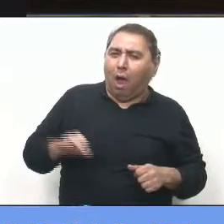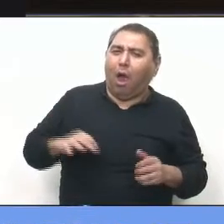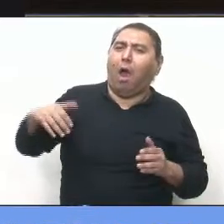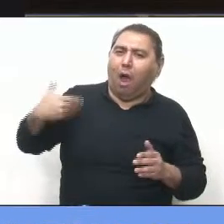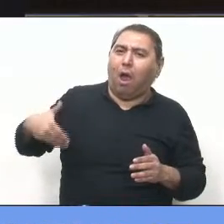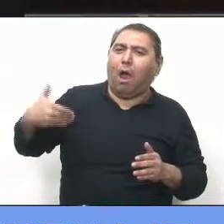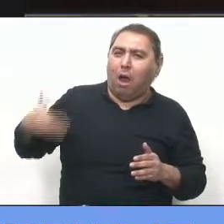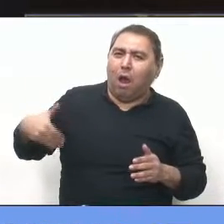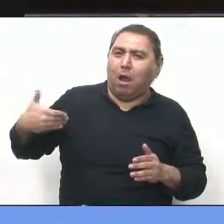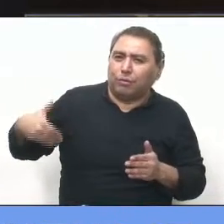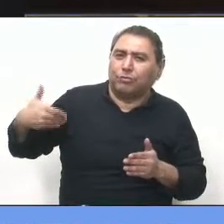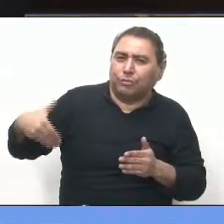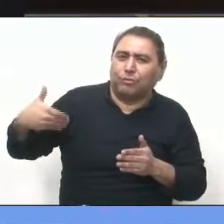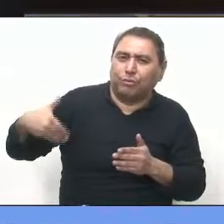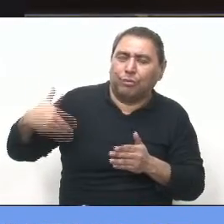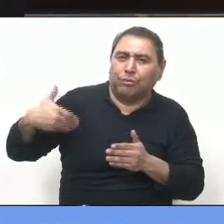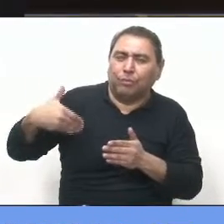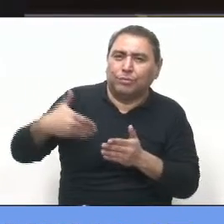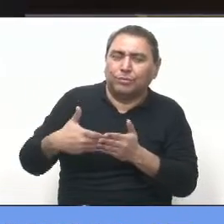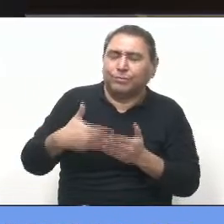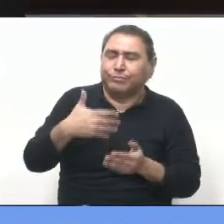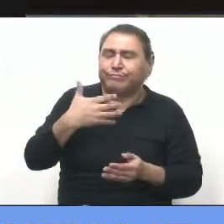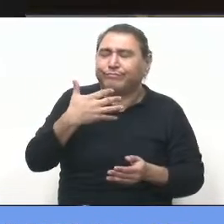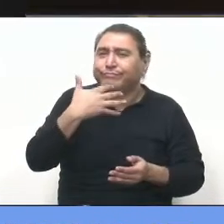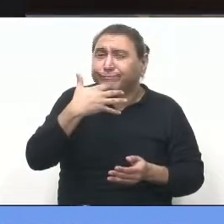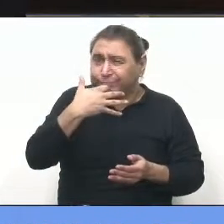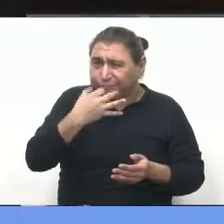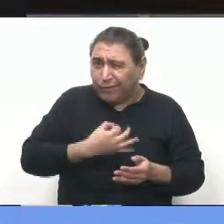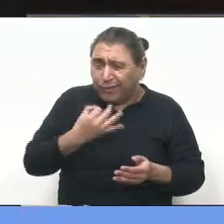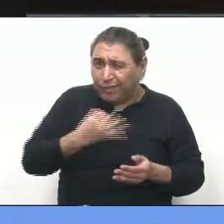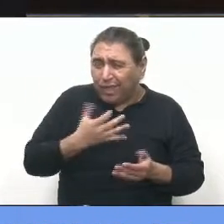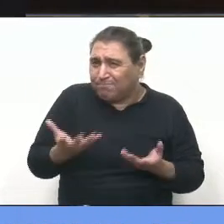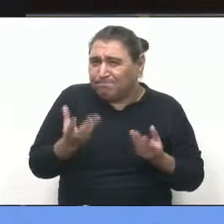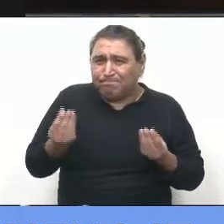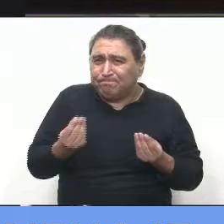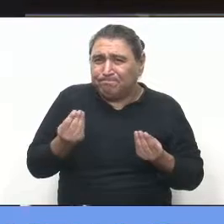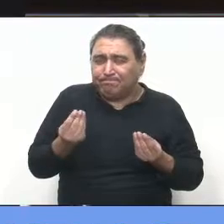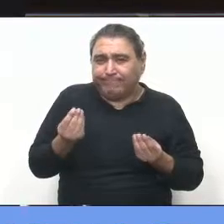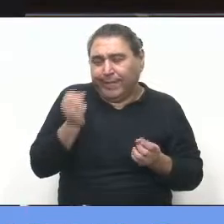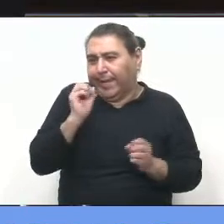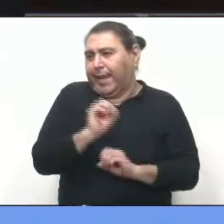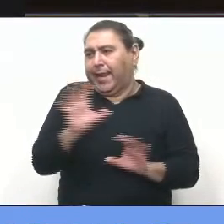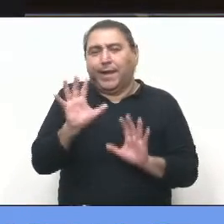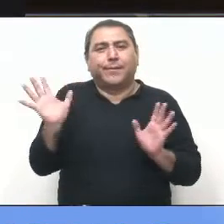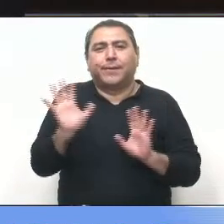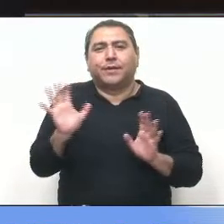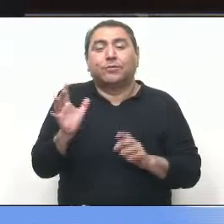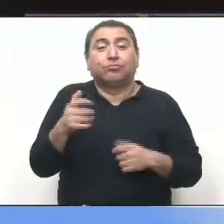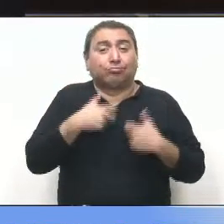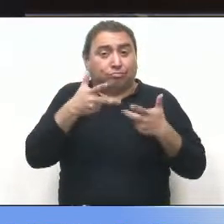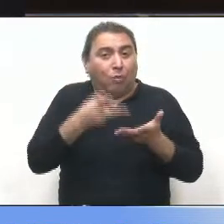negados y, la verdad, vilipendiados de una manera increíble. Yo vuelvo a